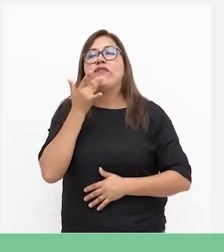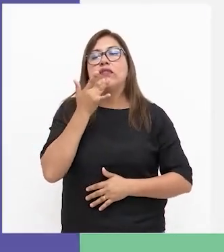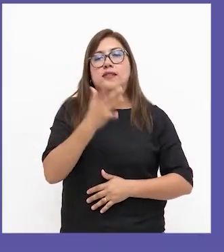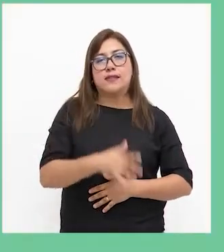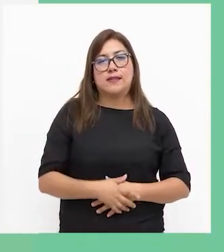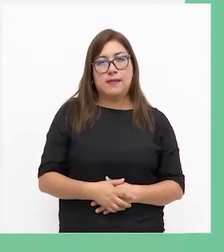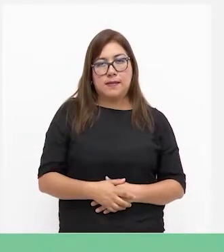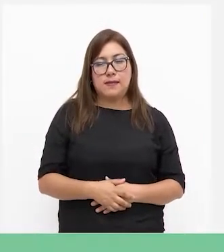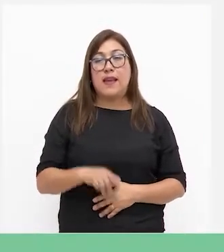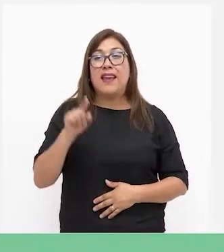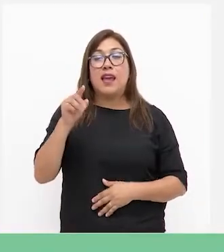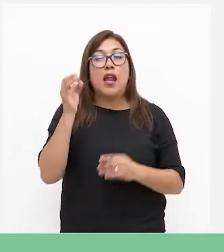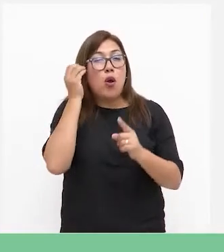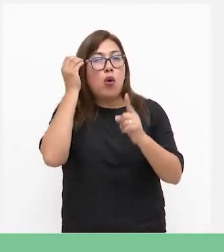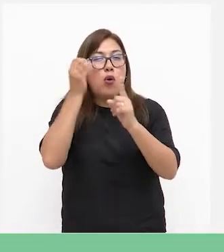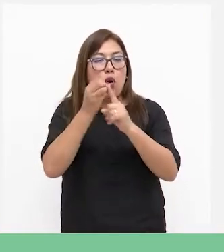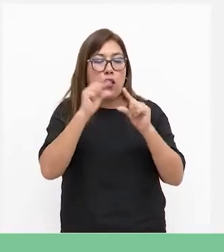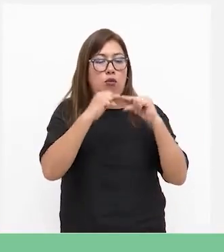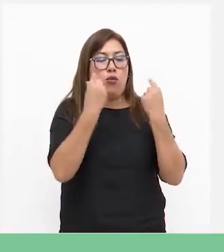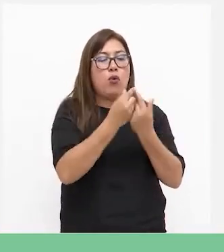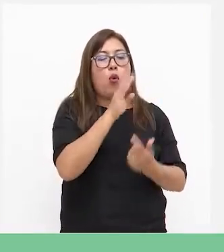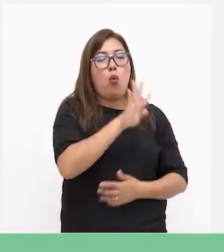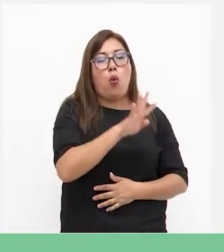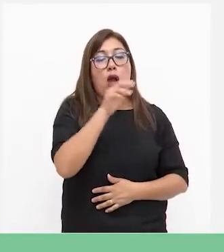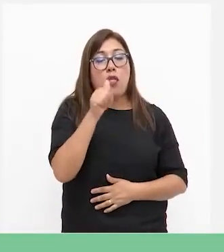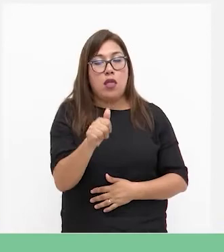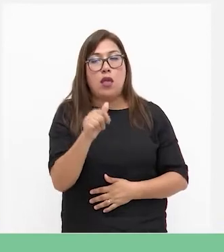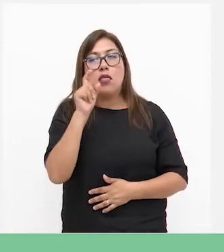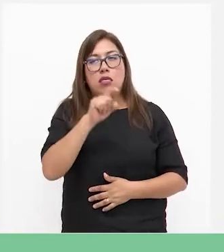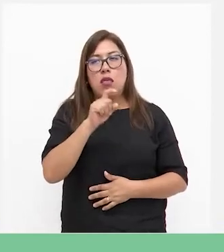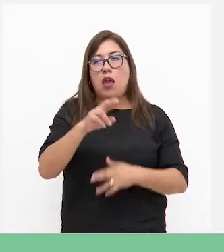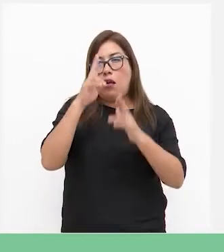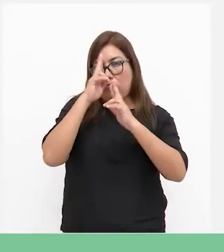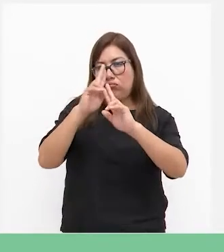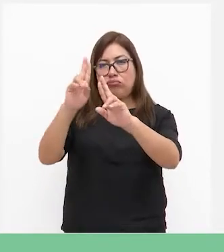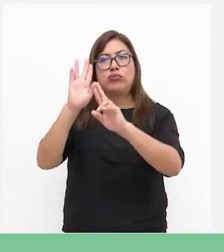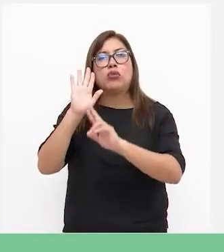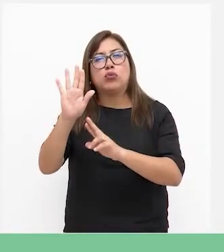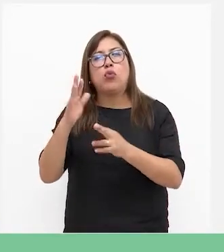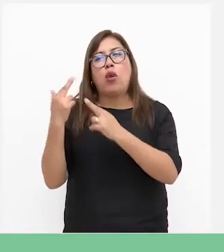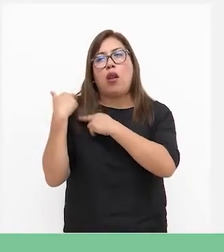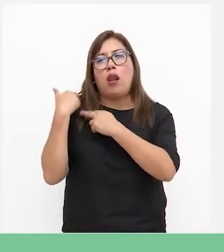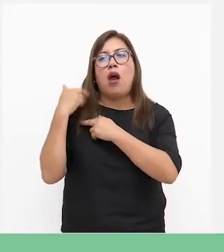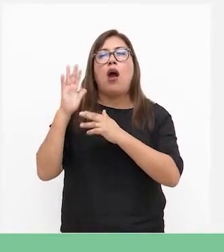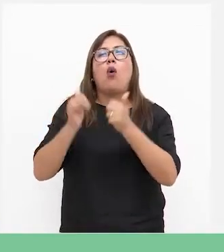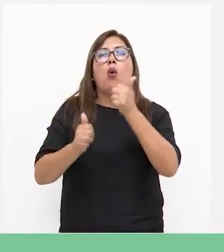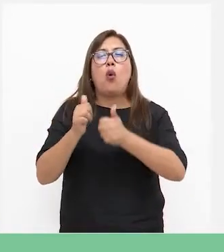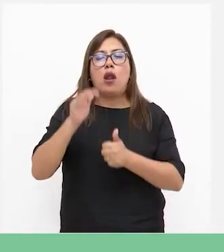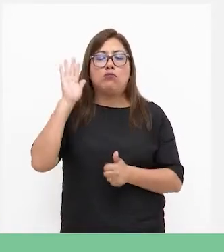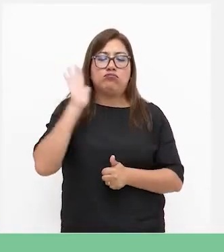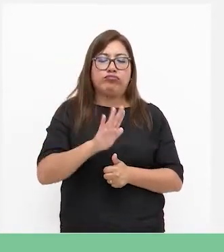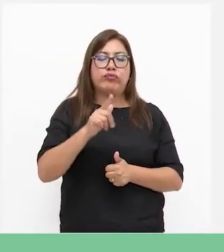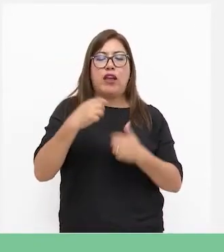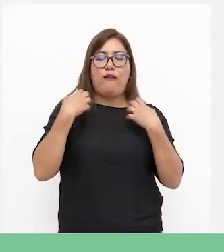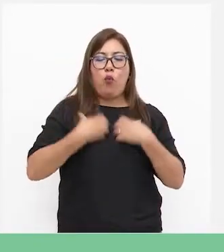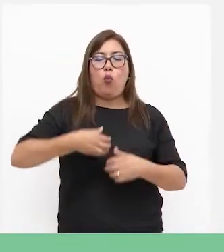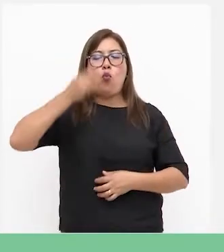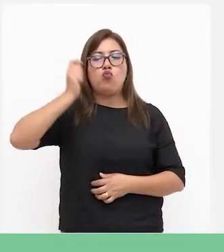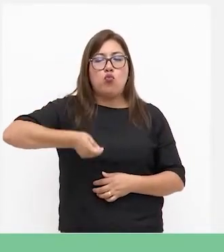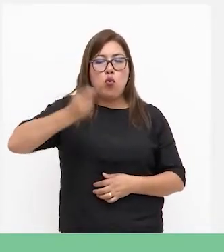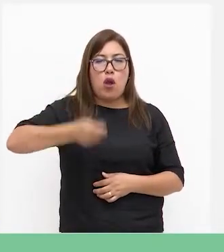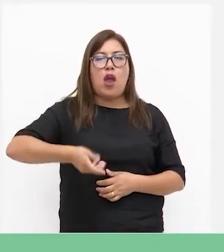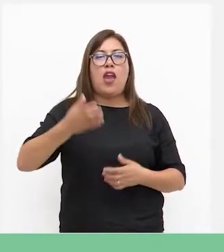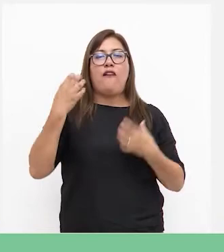preferencias. El objetivo del módulo 4A es reconocer el rol y funciones de los jueces,